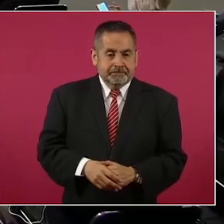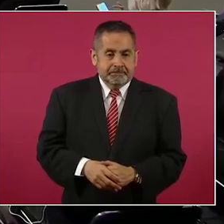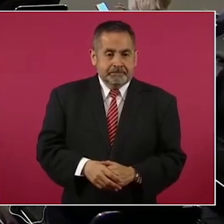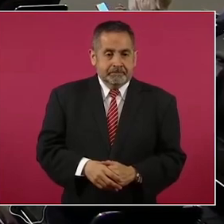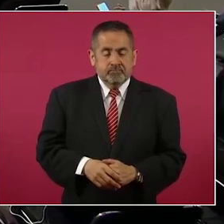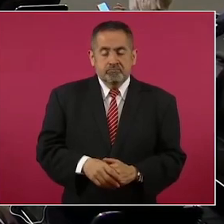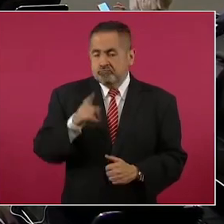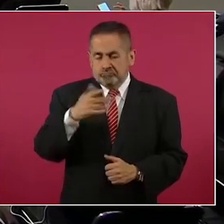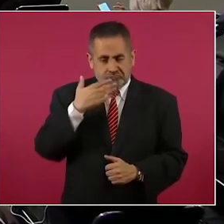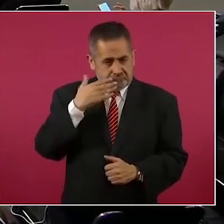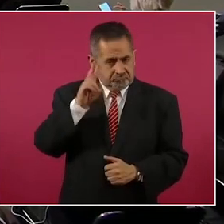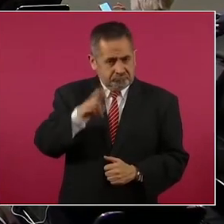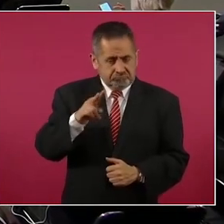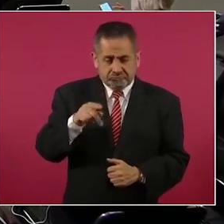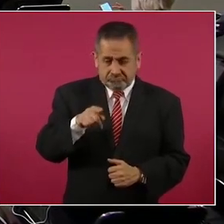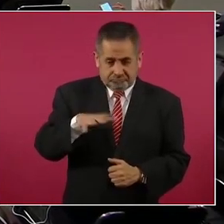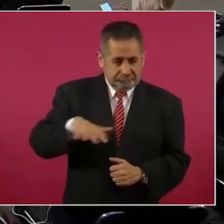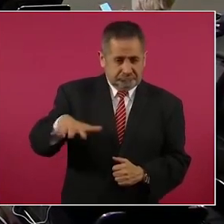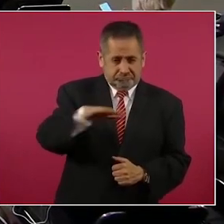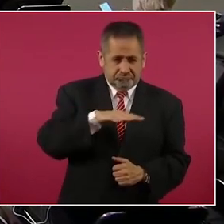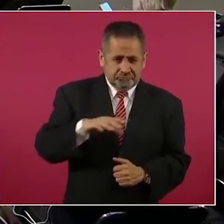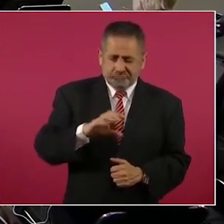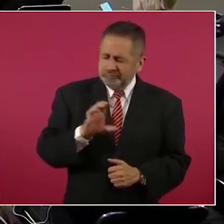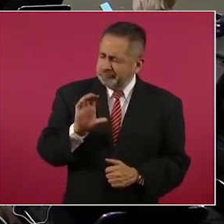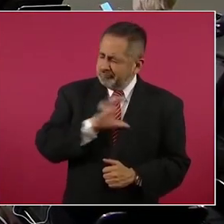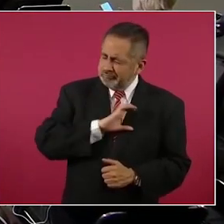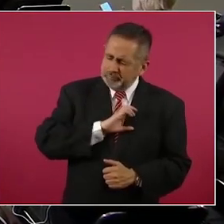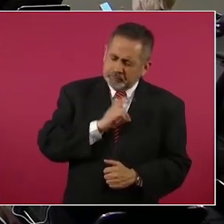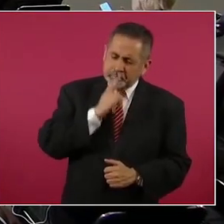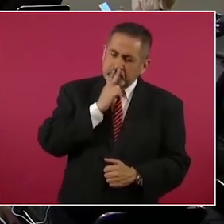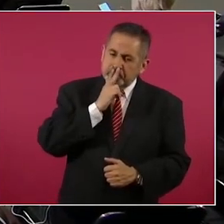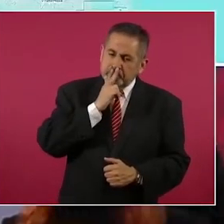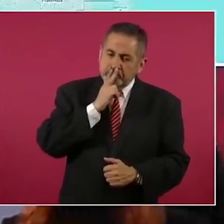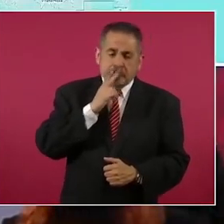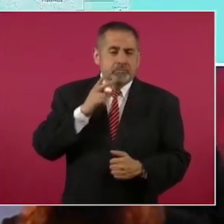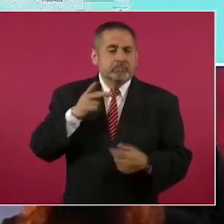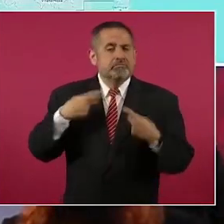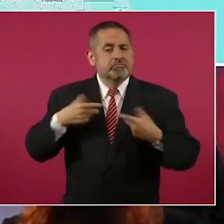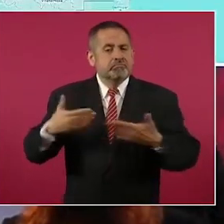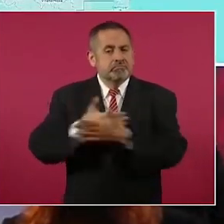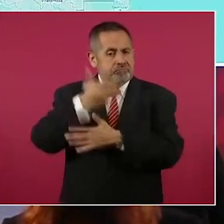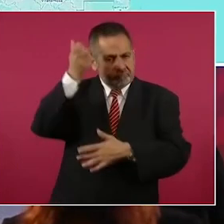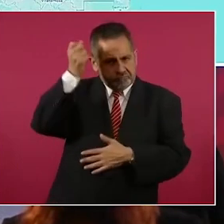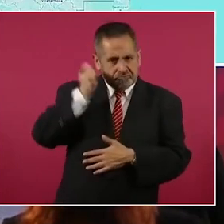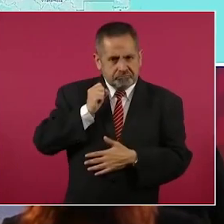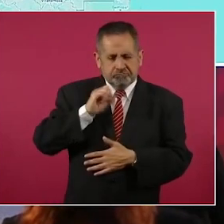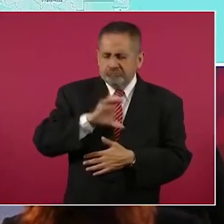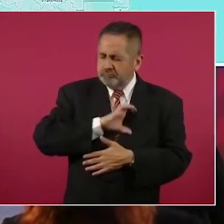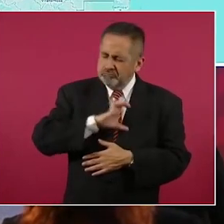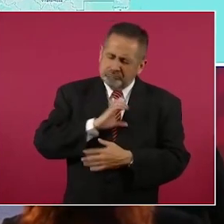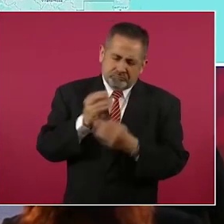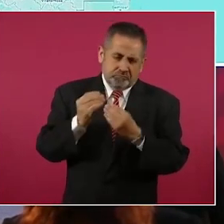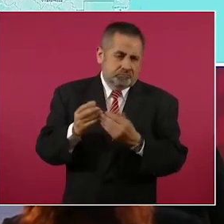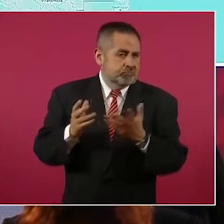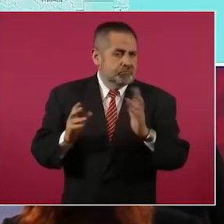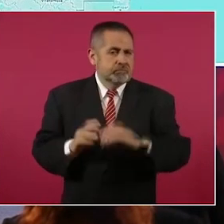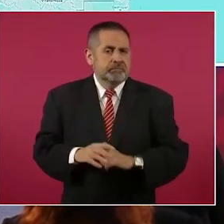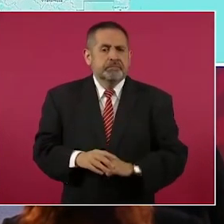le tenemos un cariño especial a los sinaloenses, entre otras